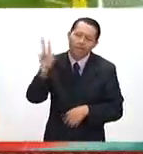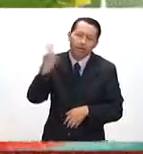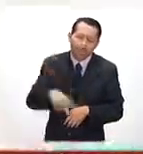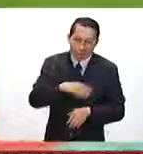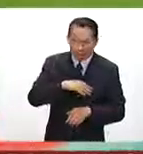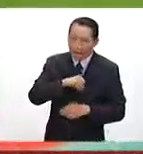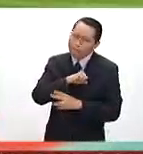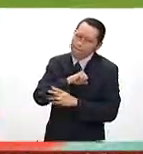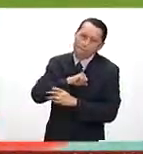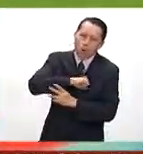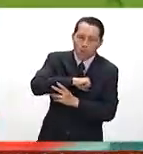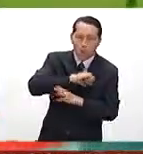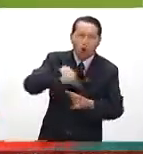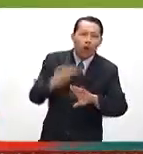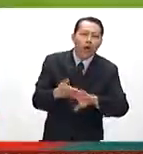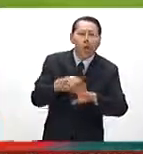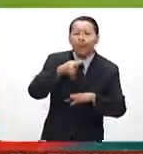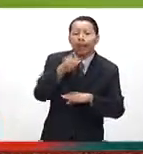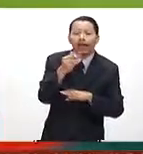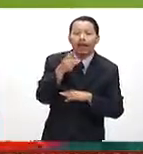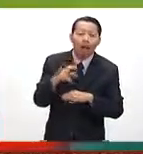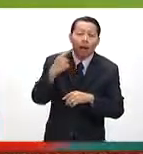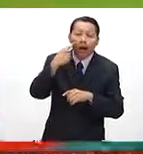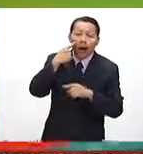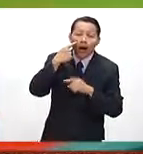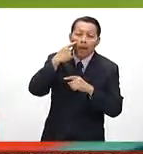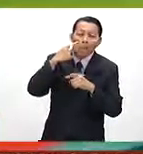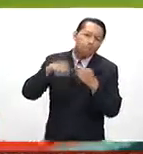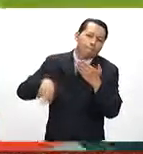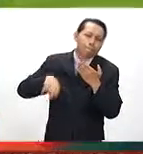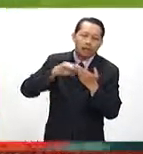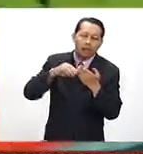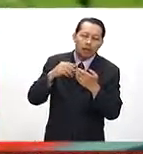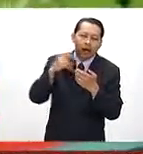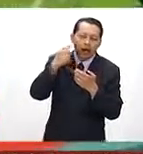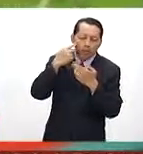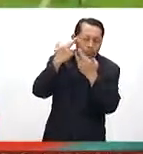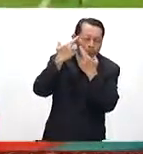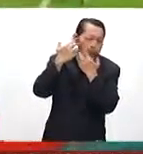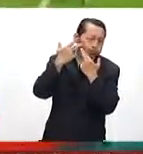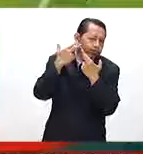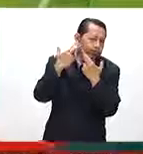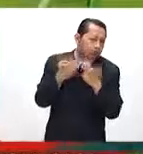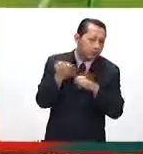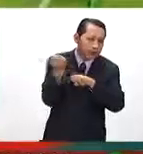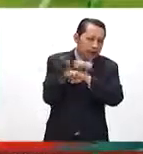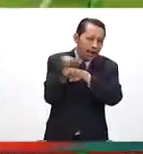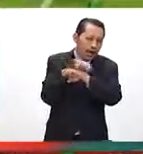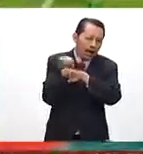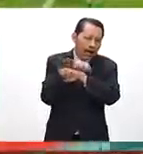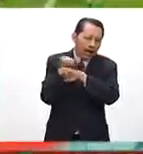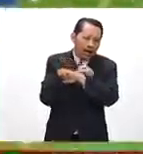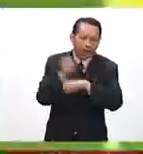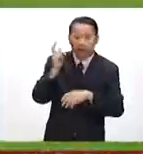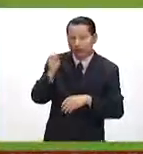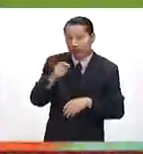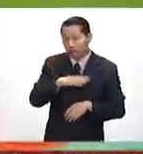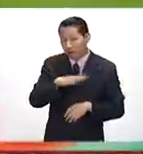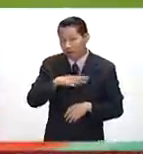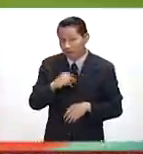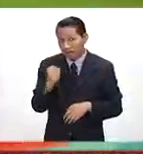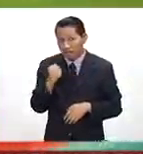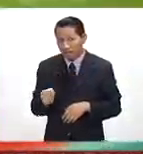codazo agresivo a Neymar. Le rompen la cara literal. Queda ensangrentado el brasileño. Y bueno, la canariña supera en la arena